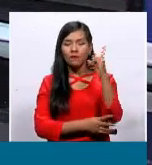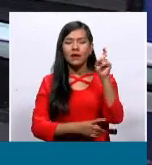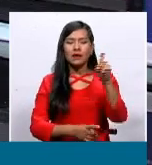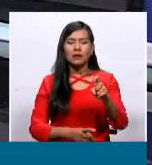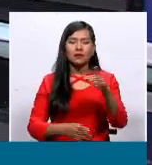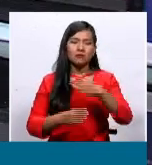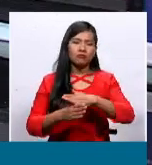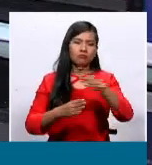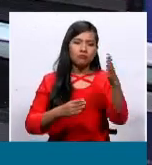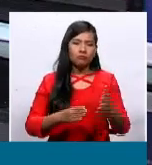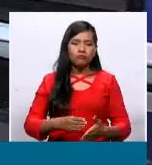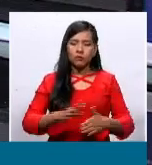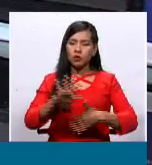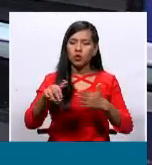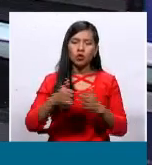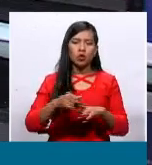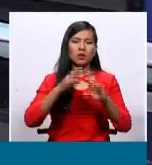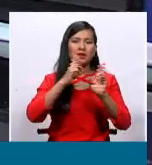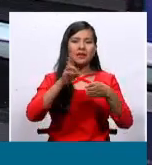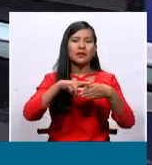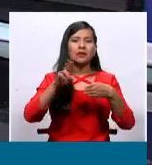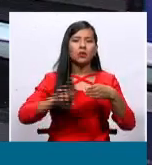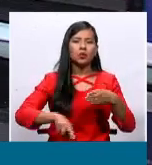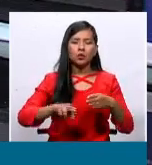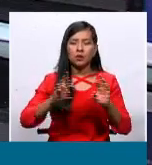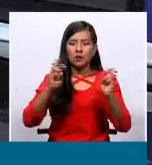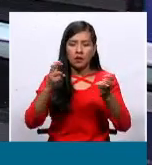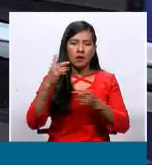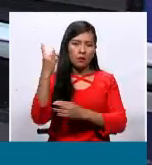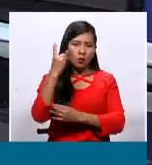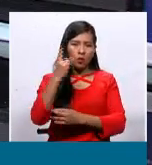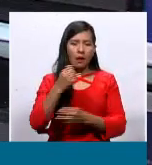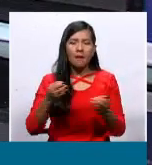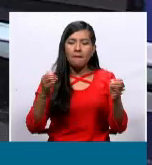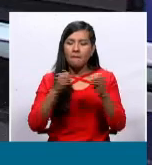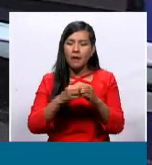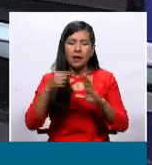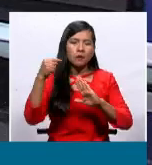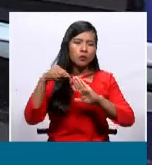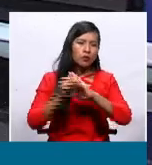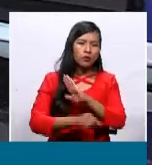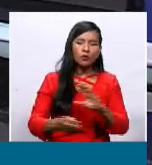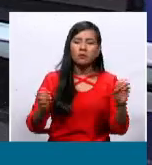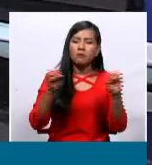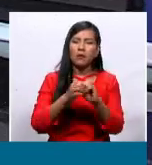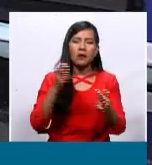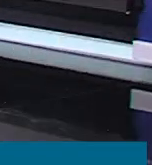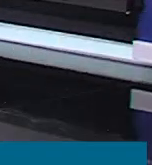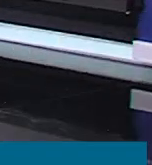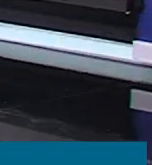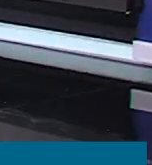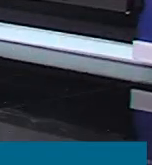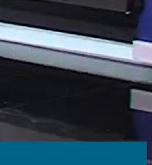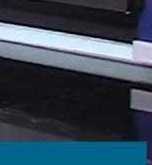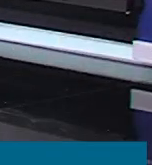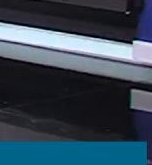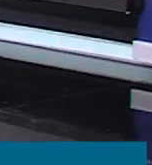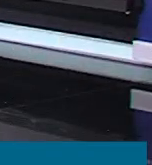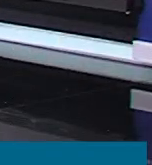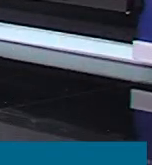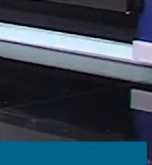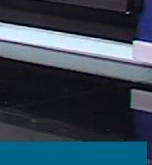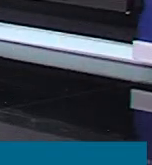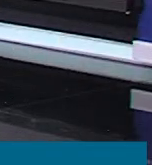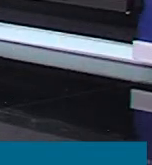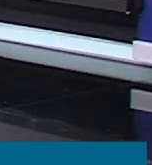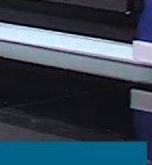termina por resolver sus problemas más profundos y más complicados en las urnas. Y ese resolver en las urnas